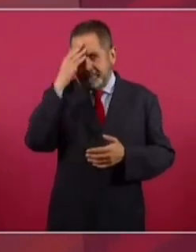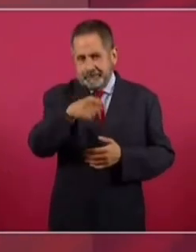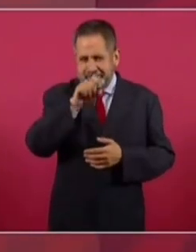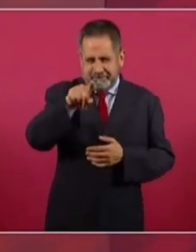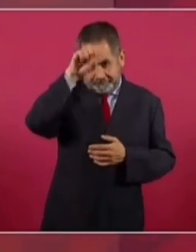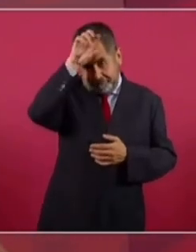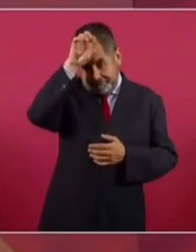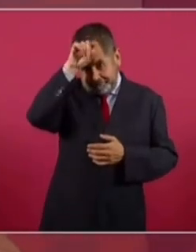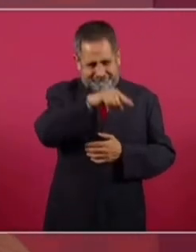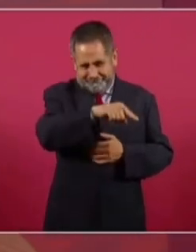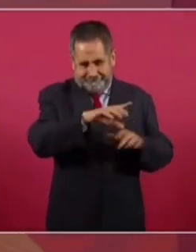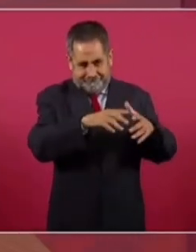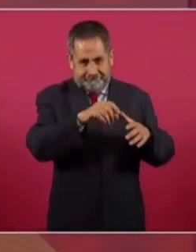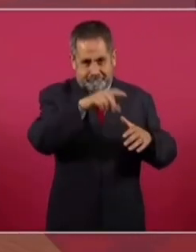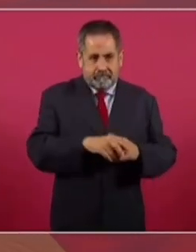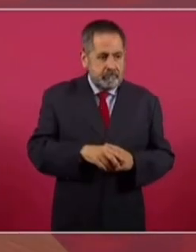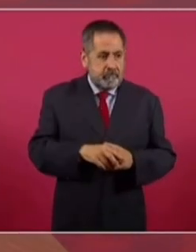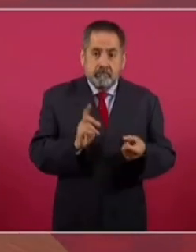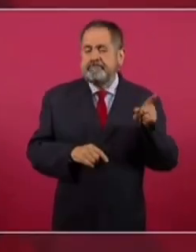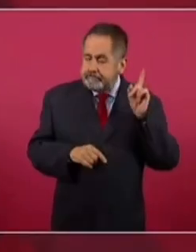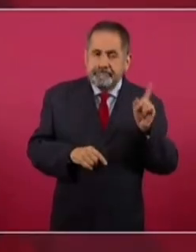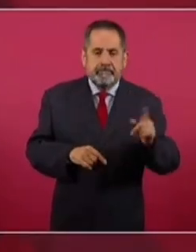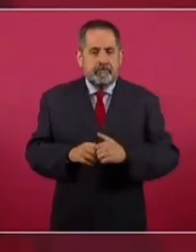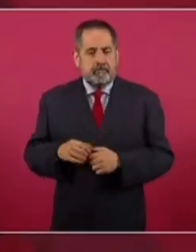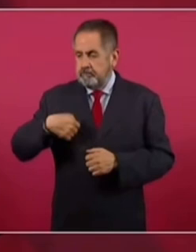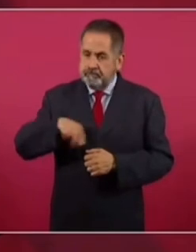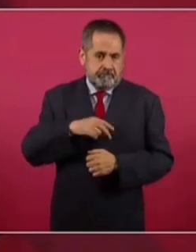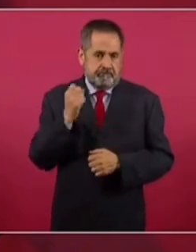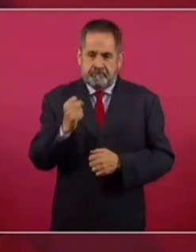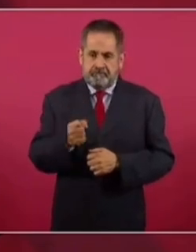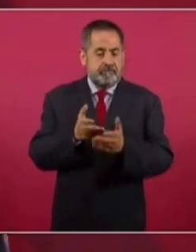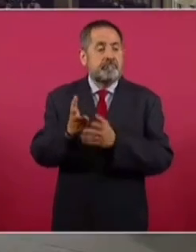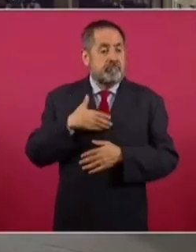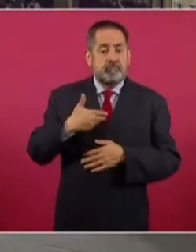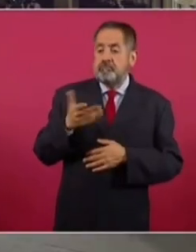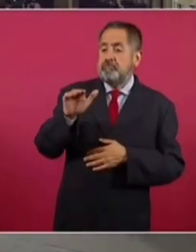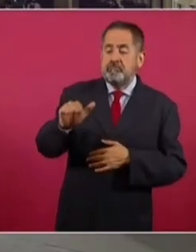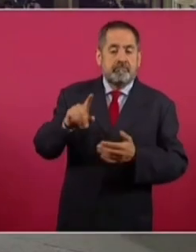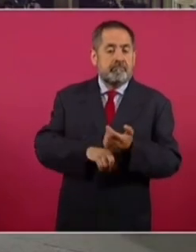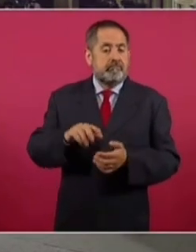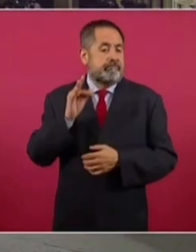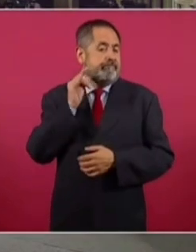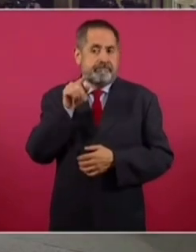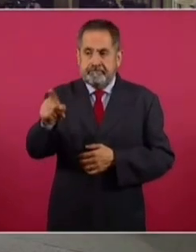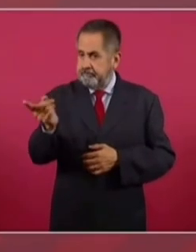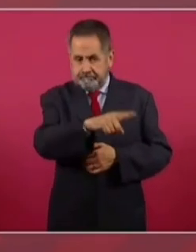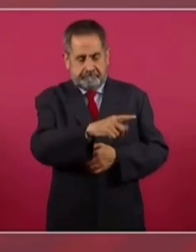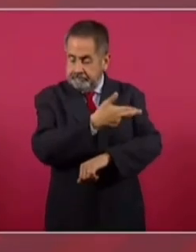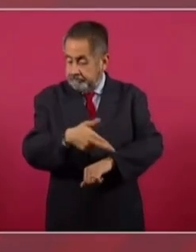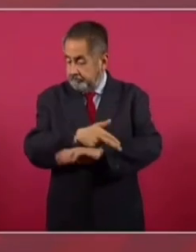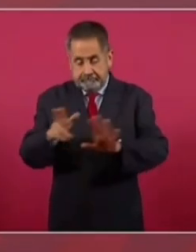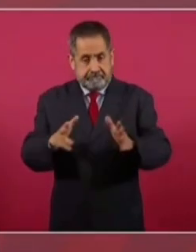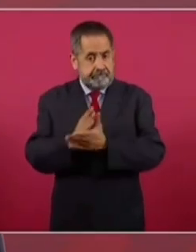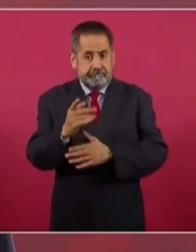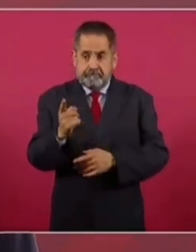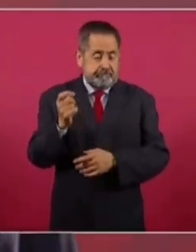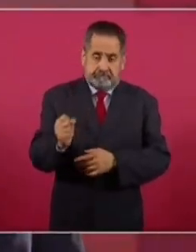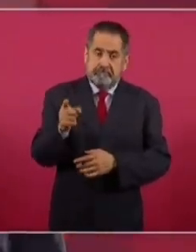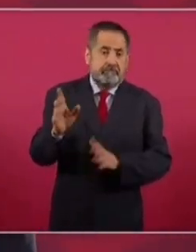caso de esta mina, no están sindicalizados. Nosotros vamos a actuar, le hemos estado pidiendo a la Fiscalía que actúe con